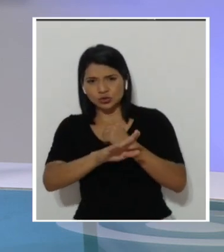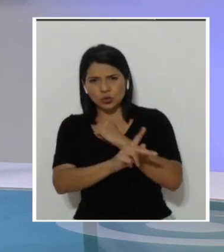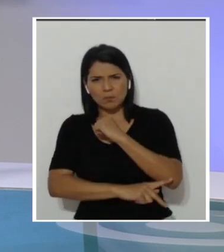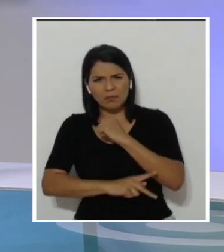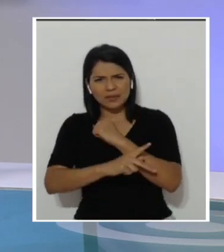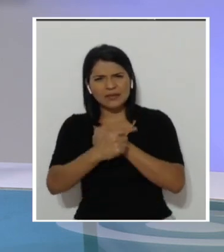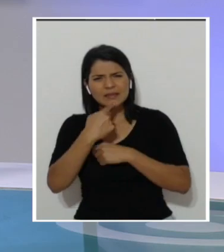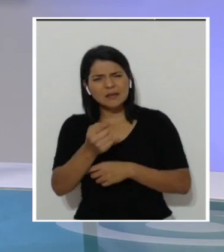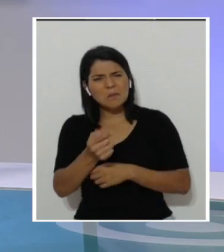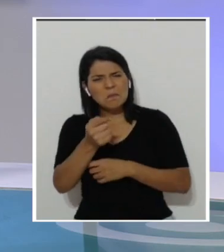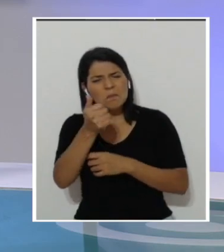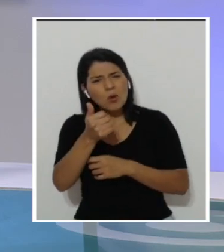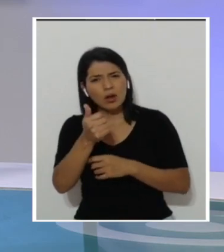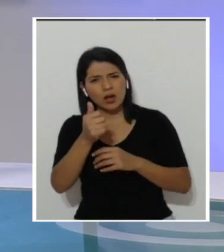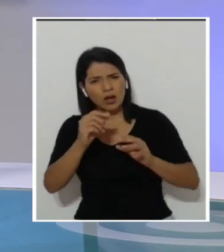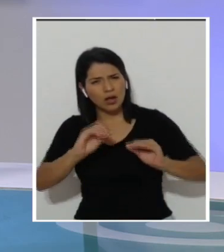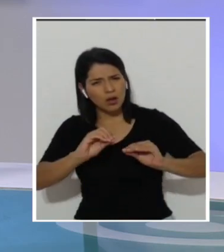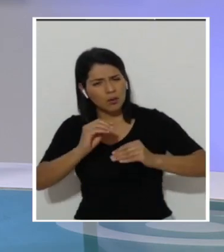elecciones presidenciales.